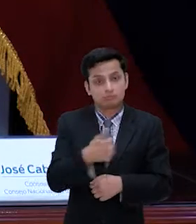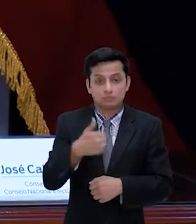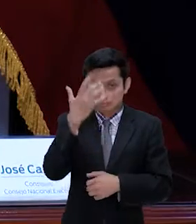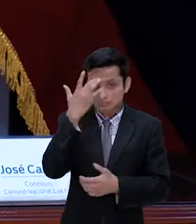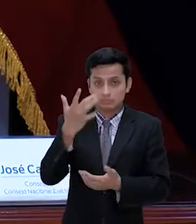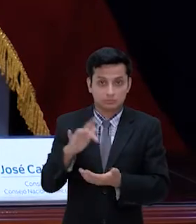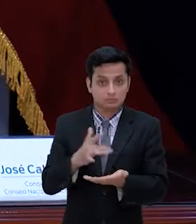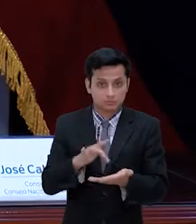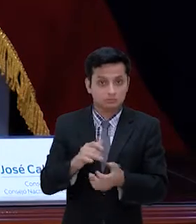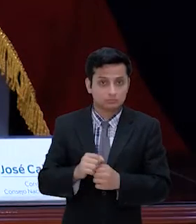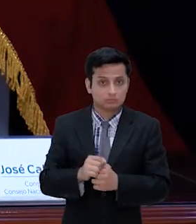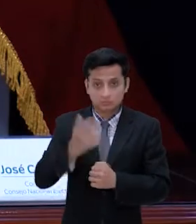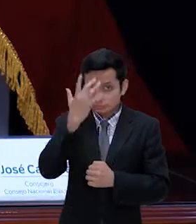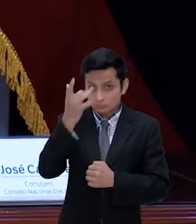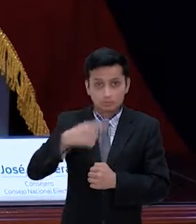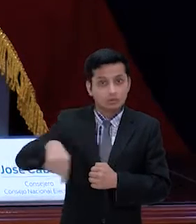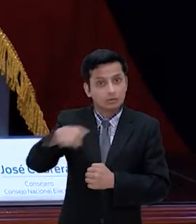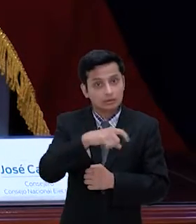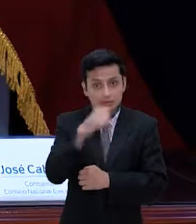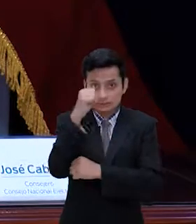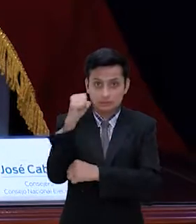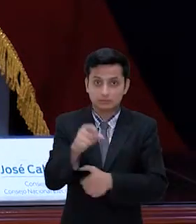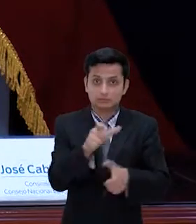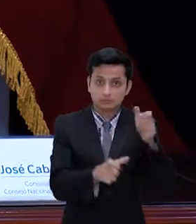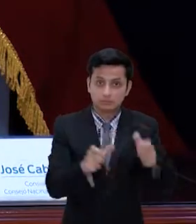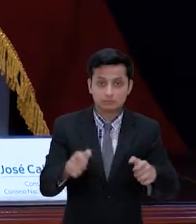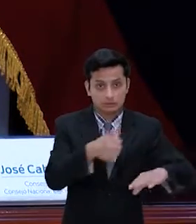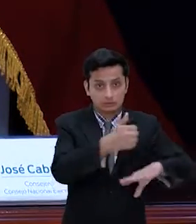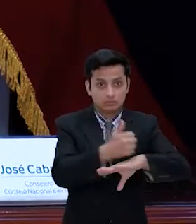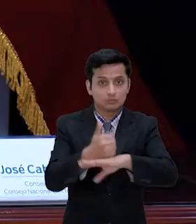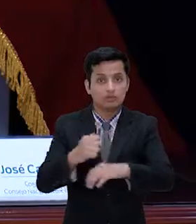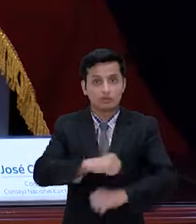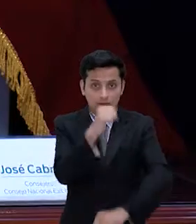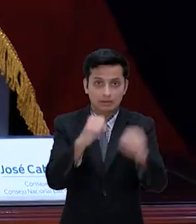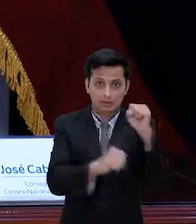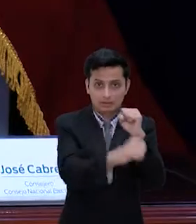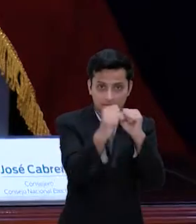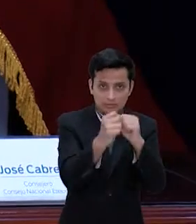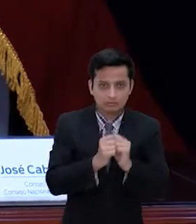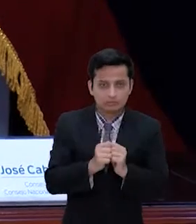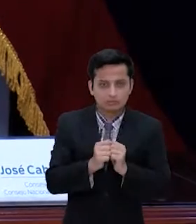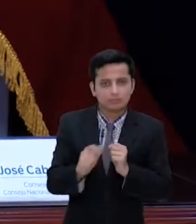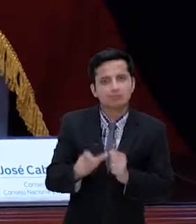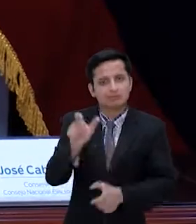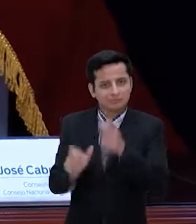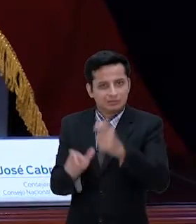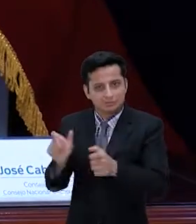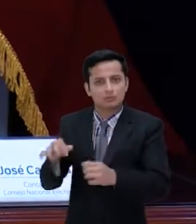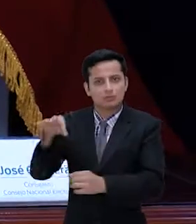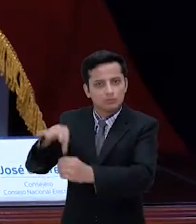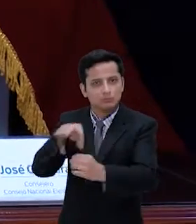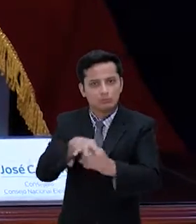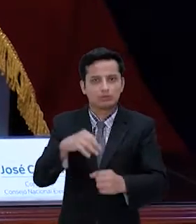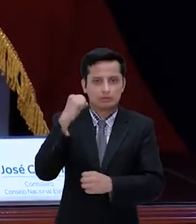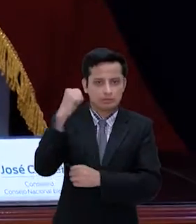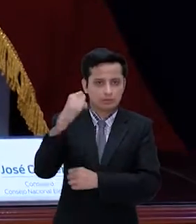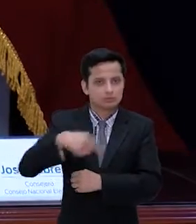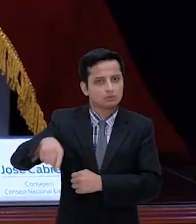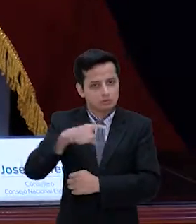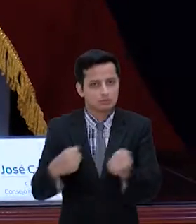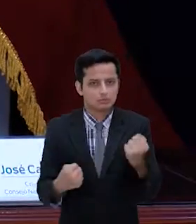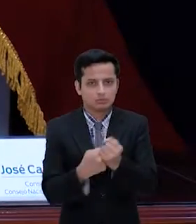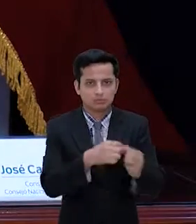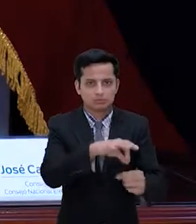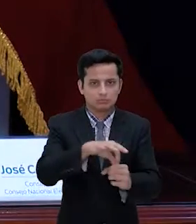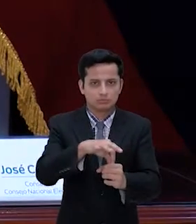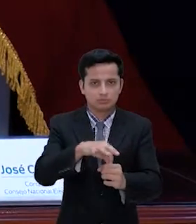impugnaciones, pero también es nuestra preocupación los derechos de los ciudadanos que ganaron las elecciones y los derechos de los ciudadanos